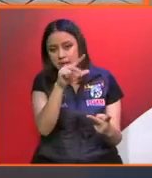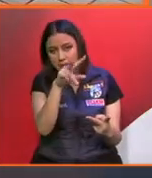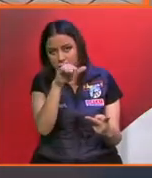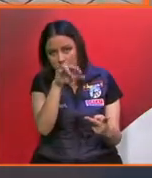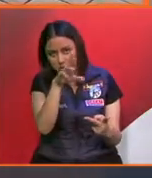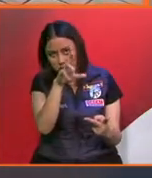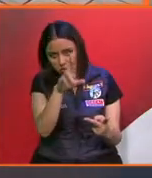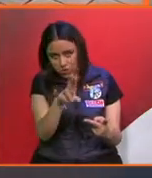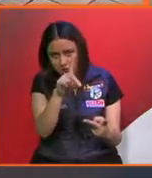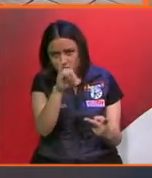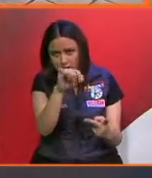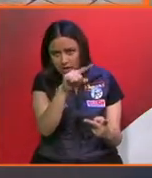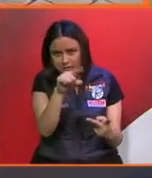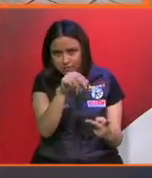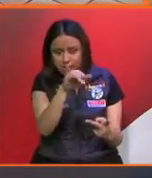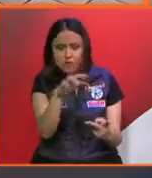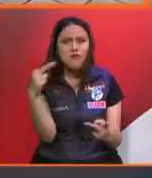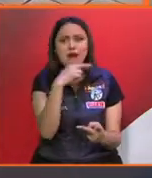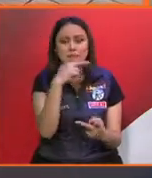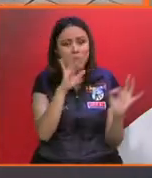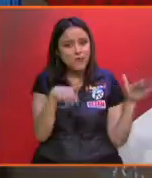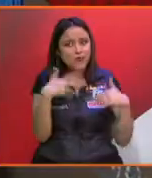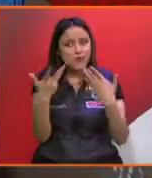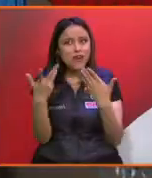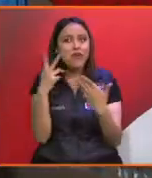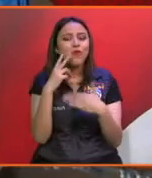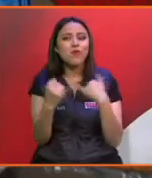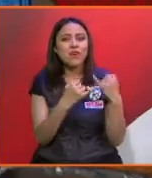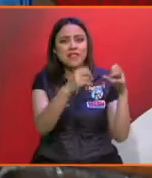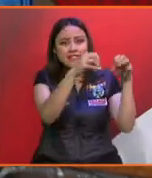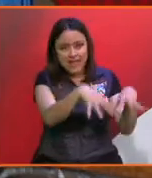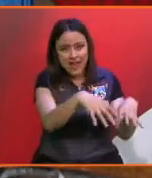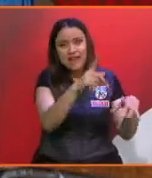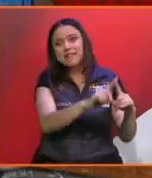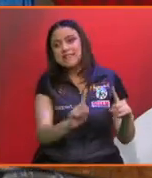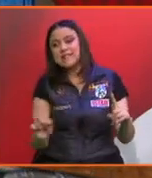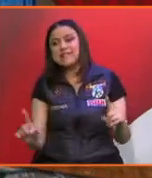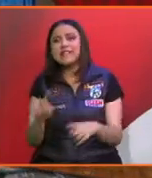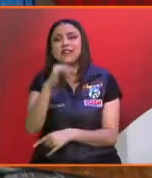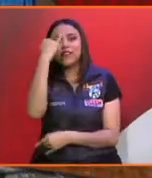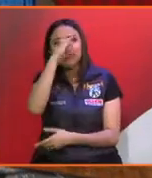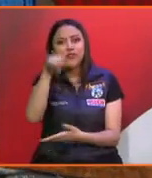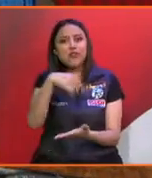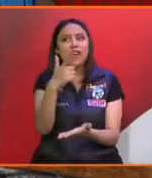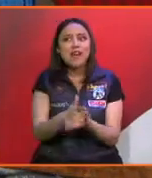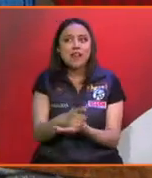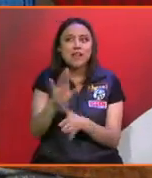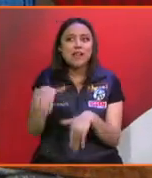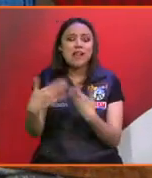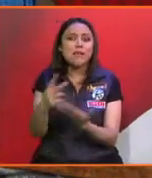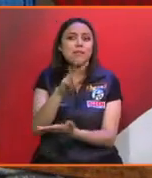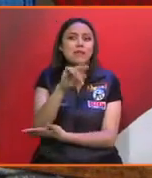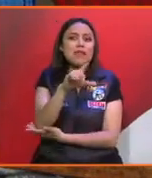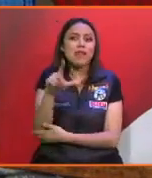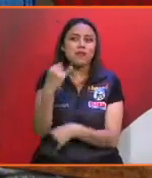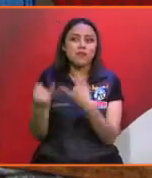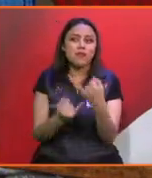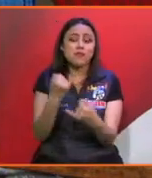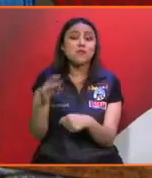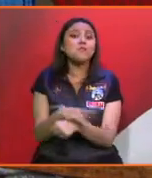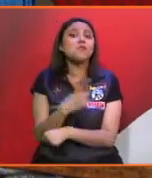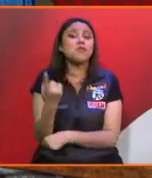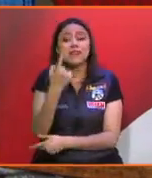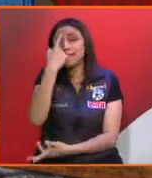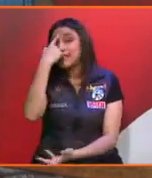más. Yo les recomiendo que corran al contenedor, dejen los juguetes y alcancen al señor Jorge Garralda en la Villa Juguetón, porque